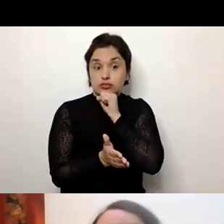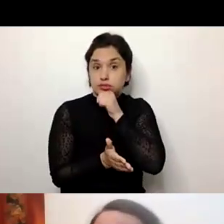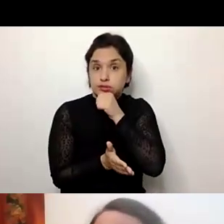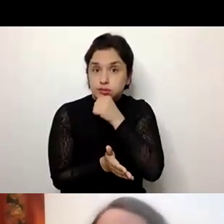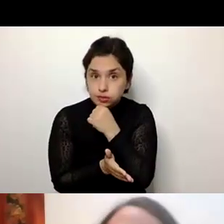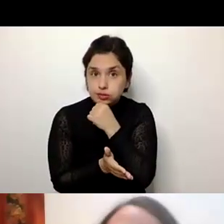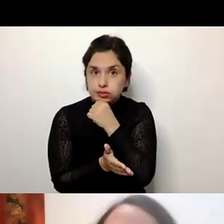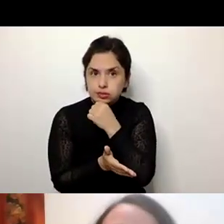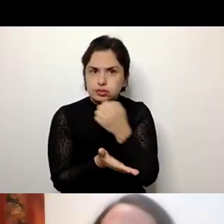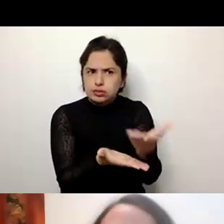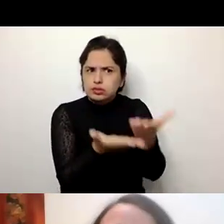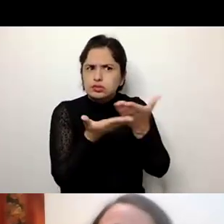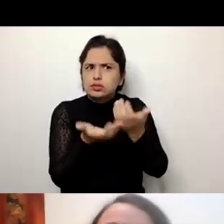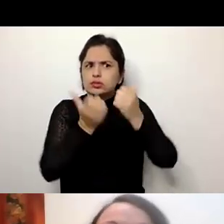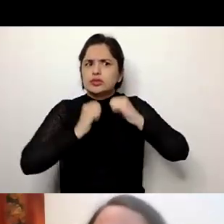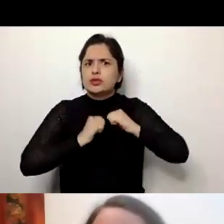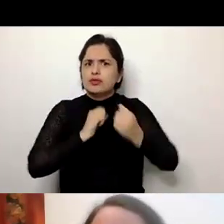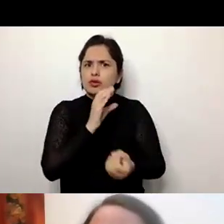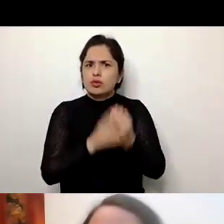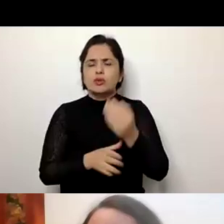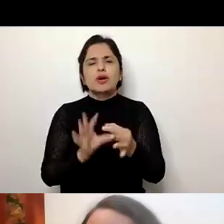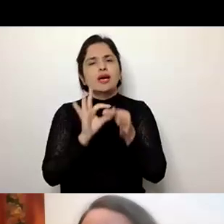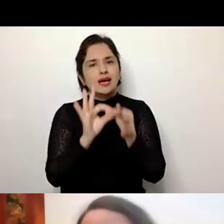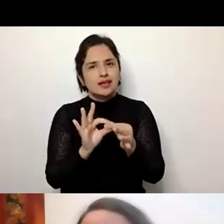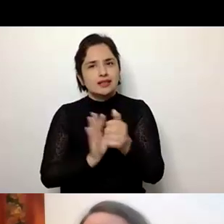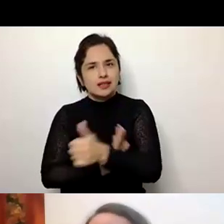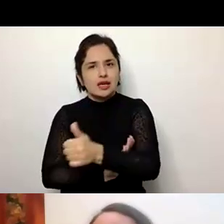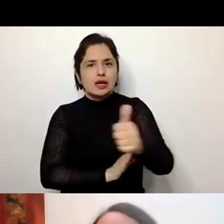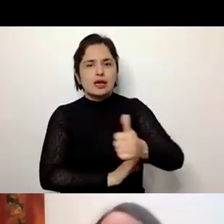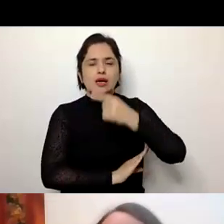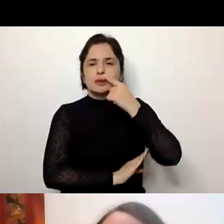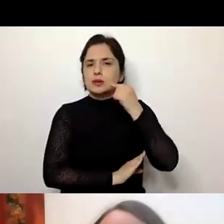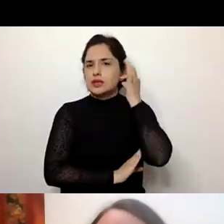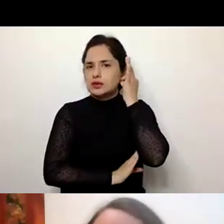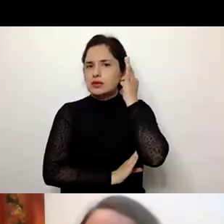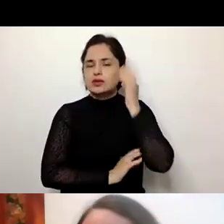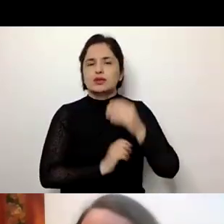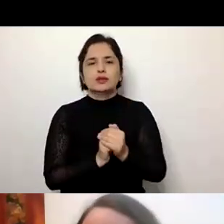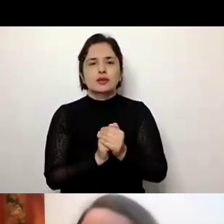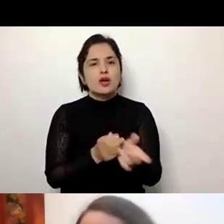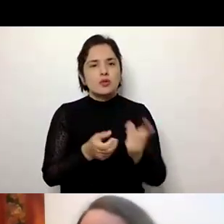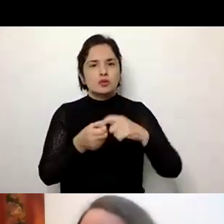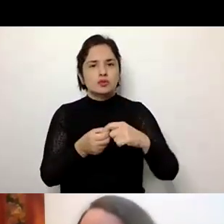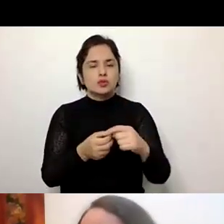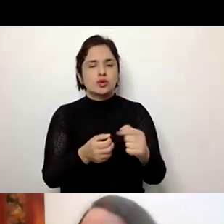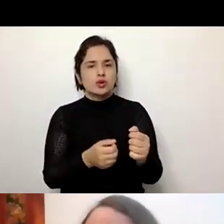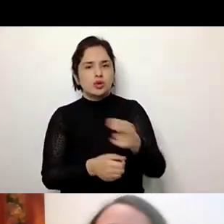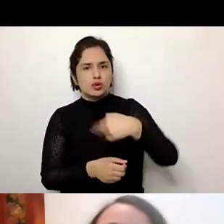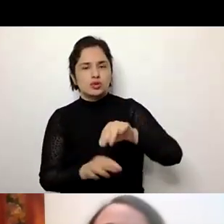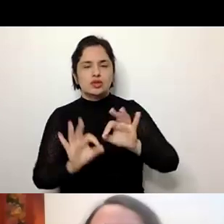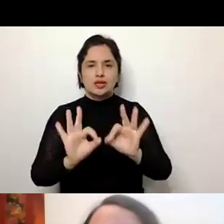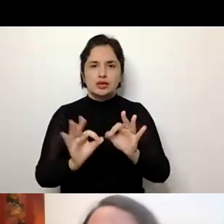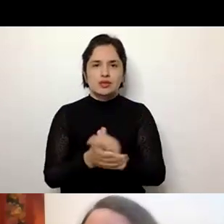nos planteando nuevos desafíos agradecemos a todas por estar con nosotros y especialmente